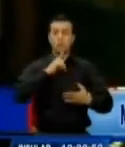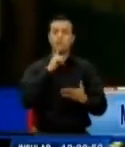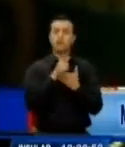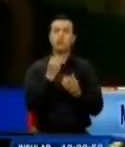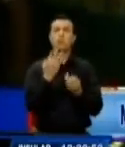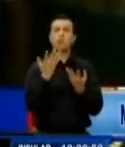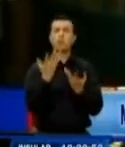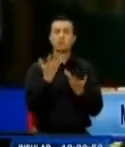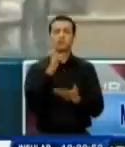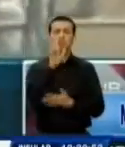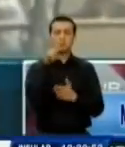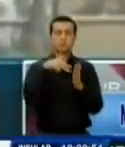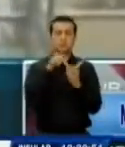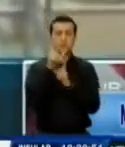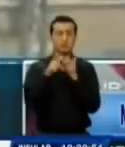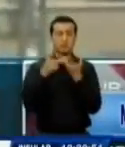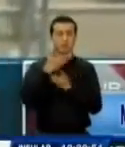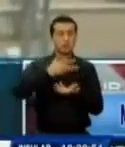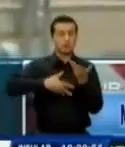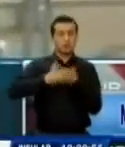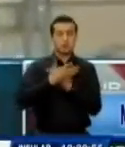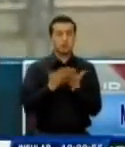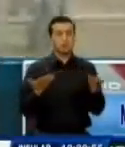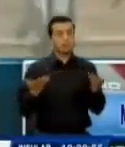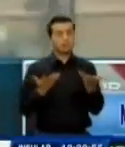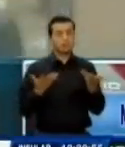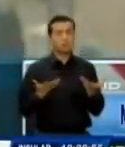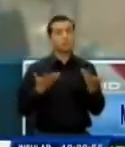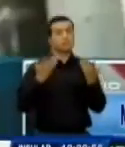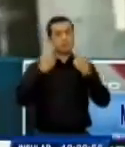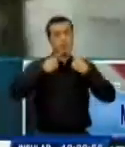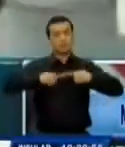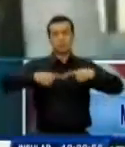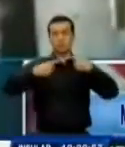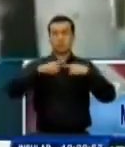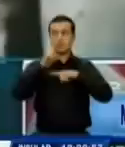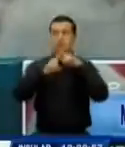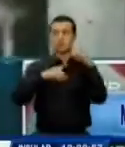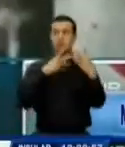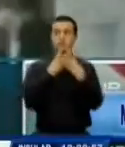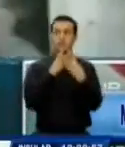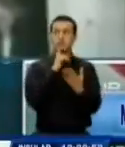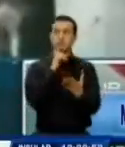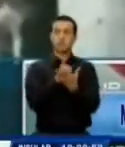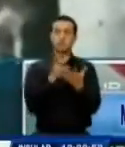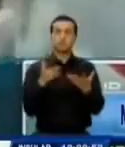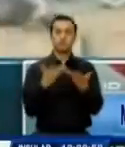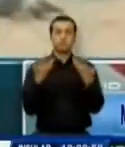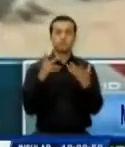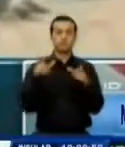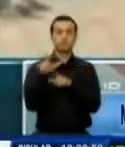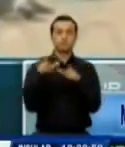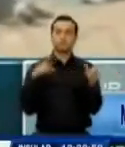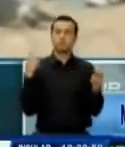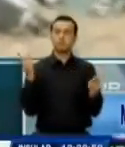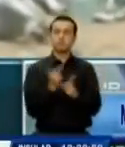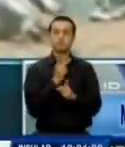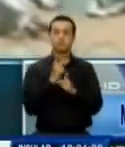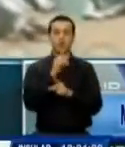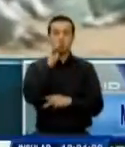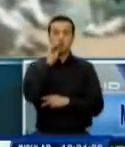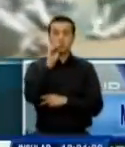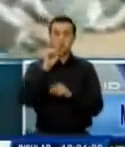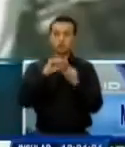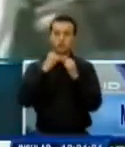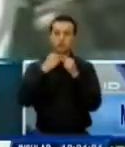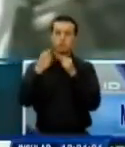ahí conviven 3.000. Según información preliminar, el traslado de unos delincuentes que pertenecían a bandas criminales chantajearon a